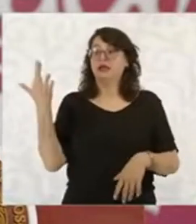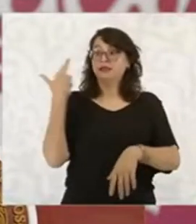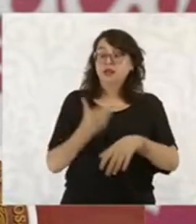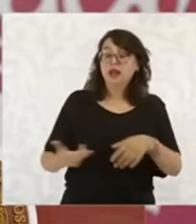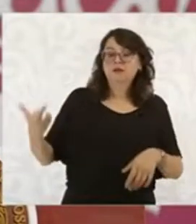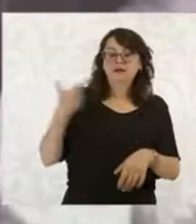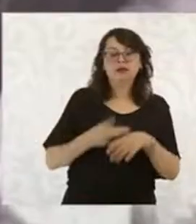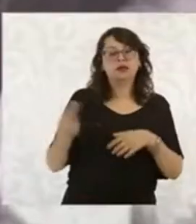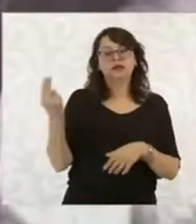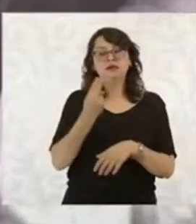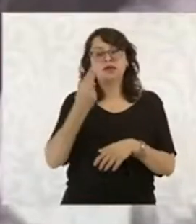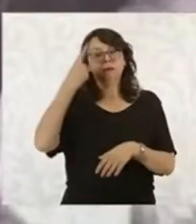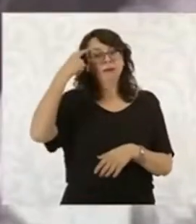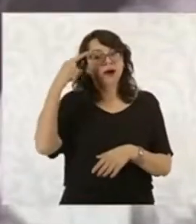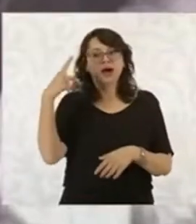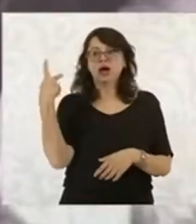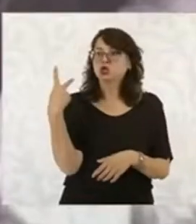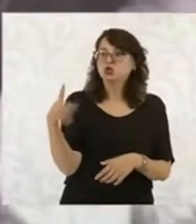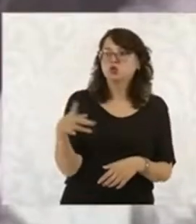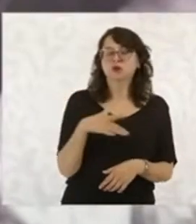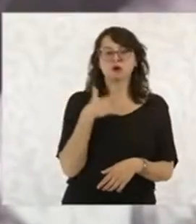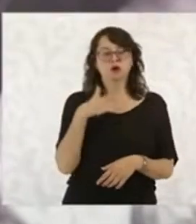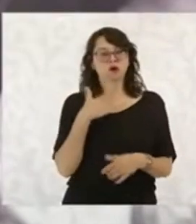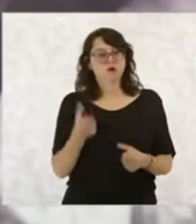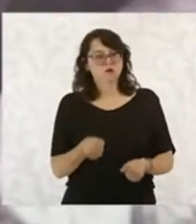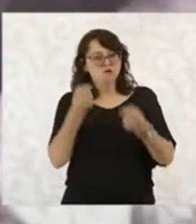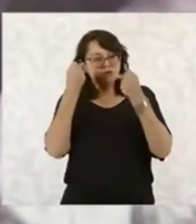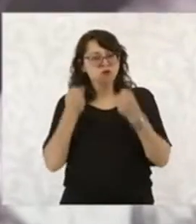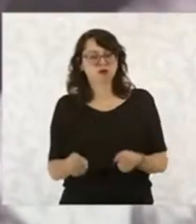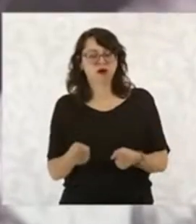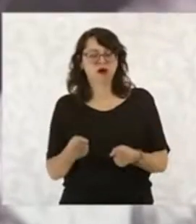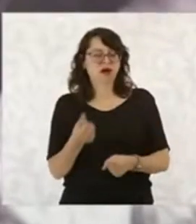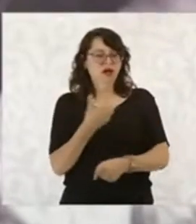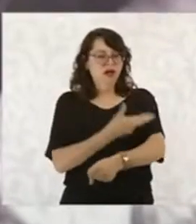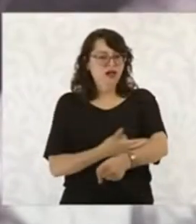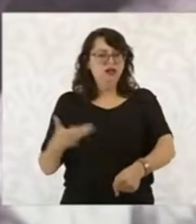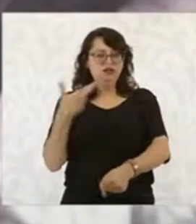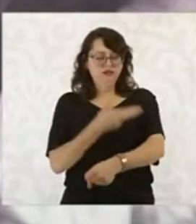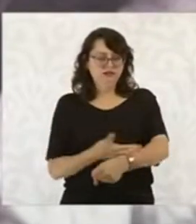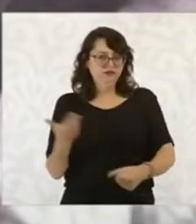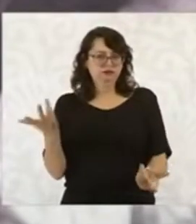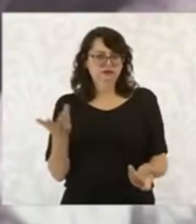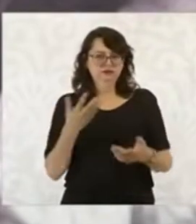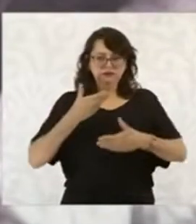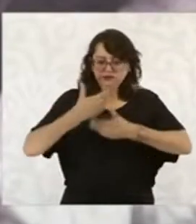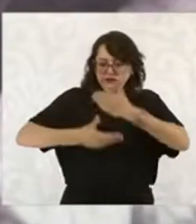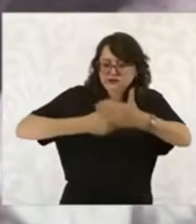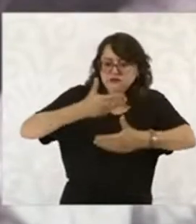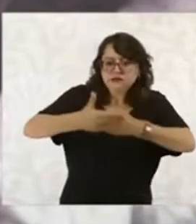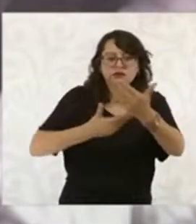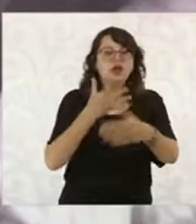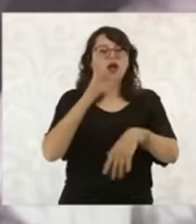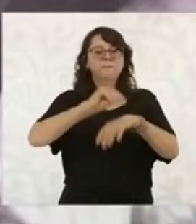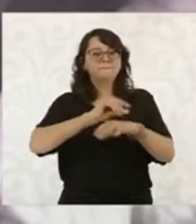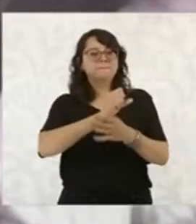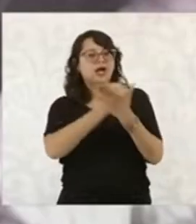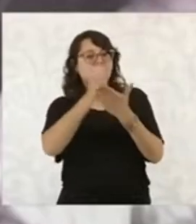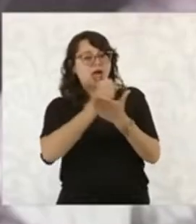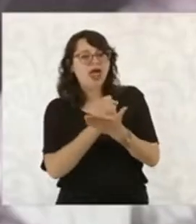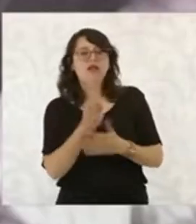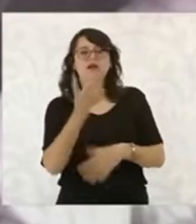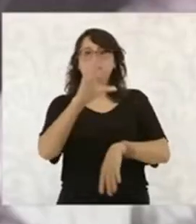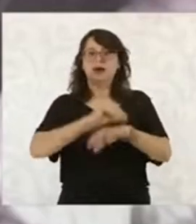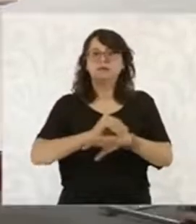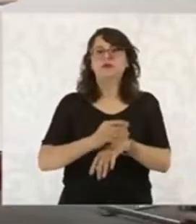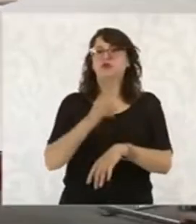aprovechamientos. Ellos van a contar con esa certeza para hacer todos sus trámites. ¿Qué les permite eso? Créditos, subsidios, programas.